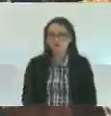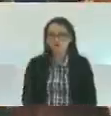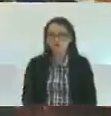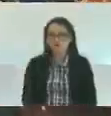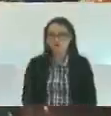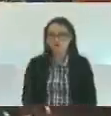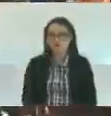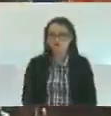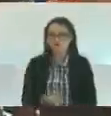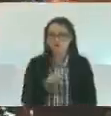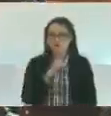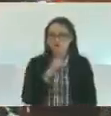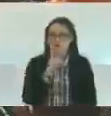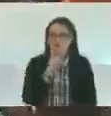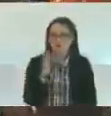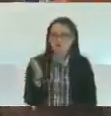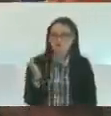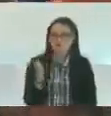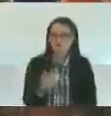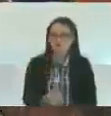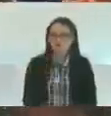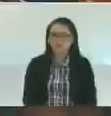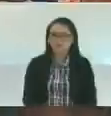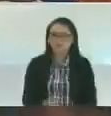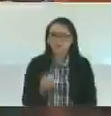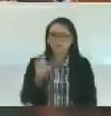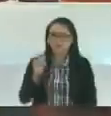Gonzalo, ¿cómo te llamas tú? Johnny.